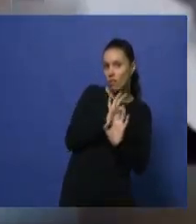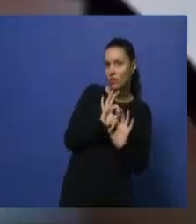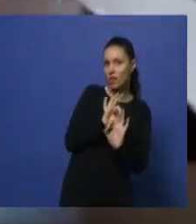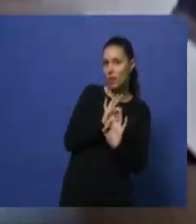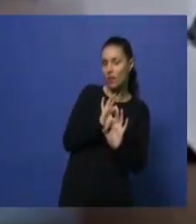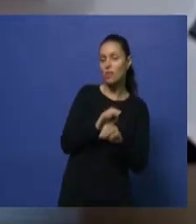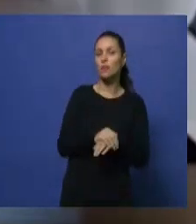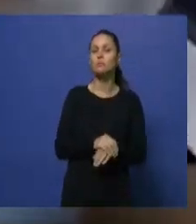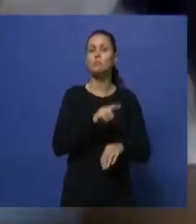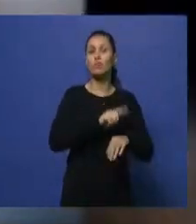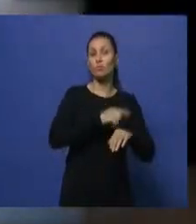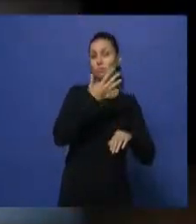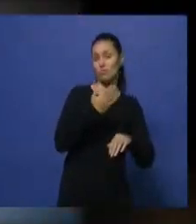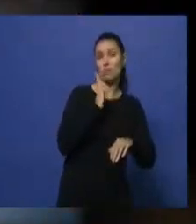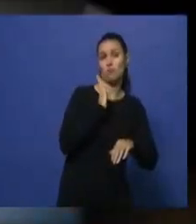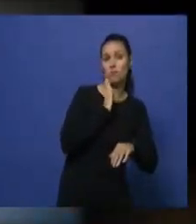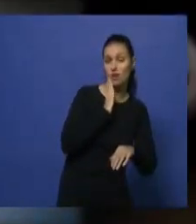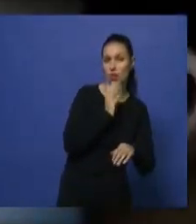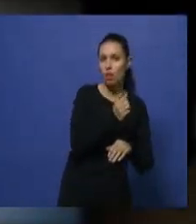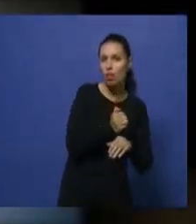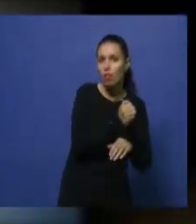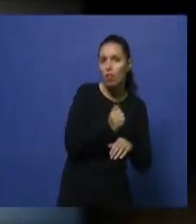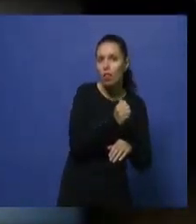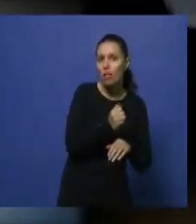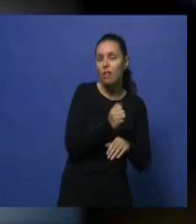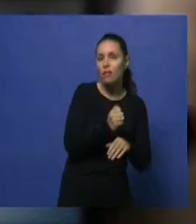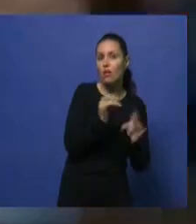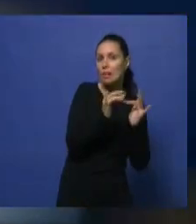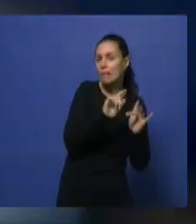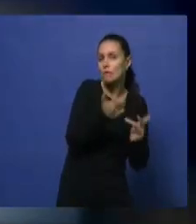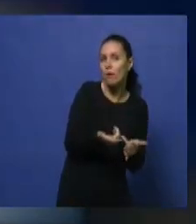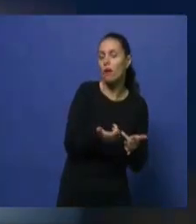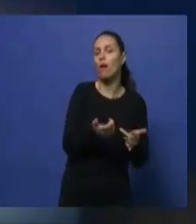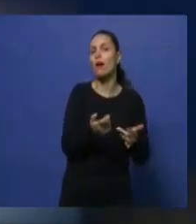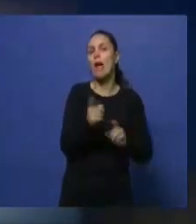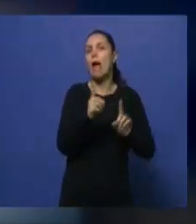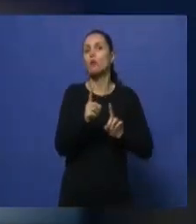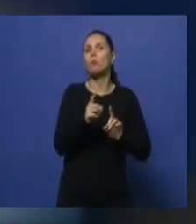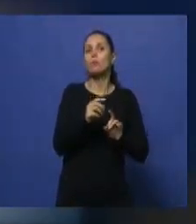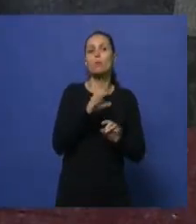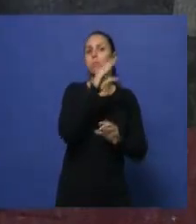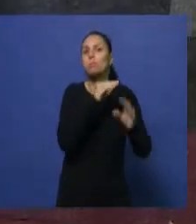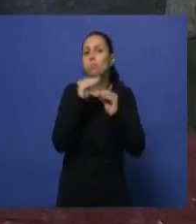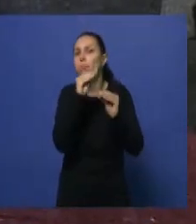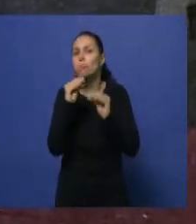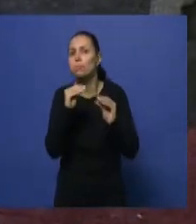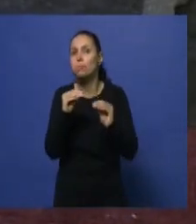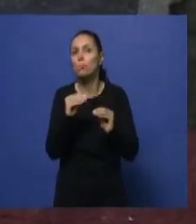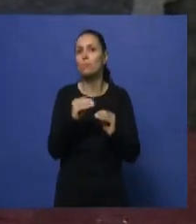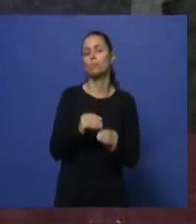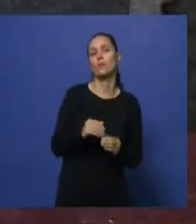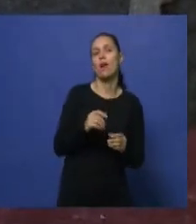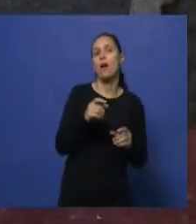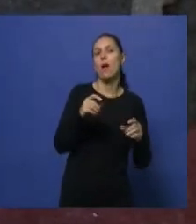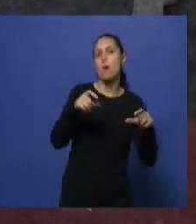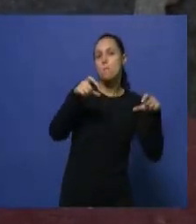por celular que hay casi nunca hay señal uno decía una cosa otra cosa de palo pérez que lo habían llevado que no que no se jugado que se hace que elabora